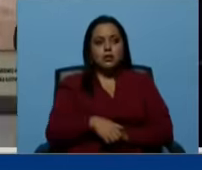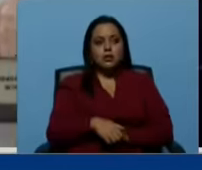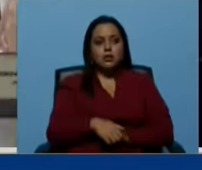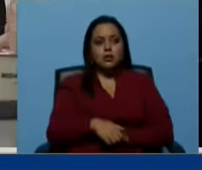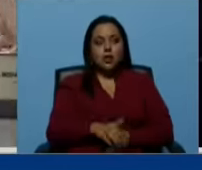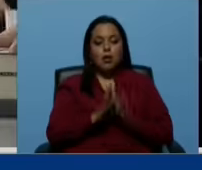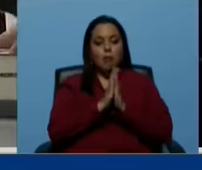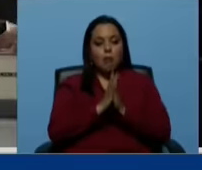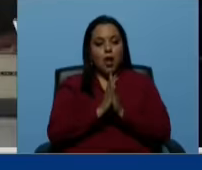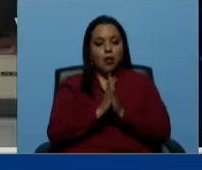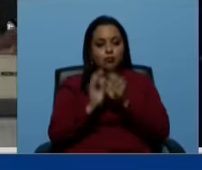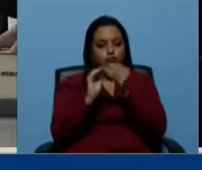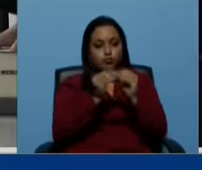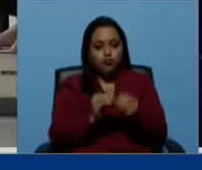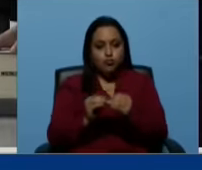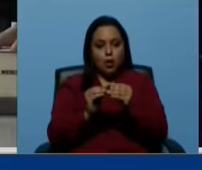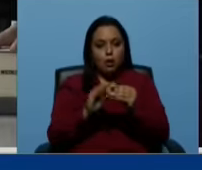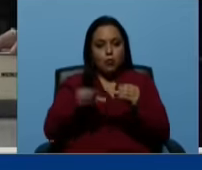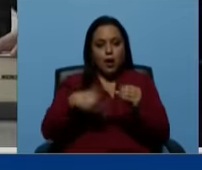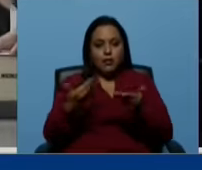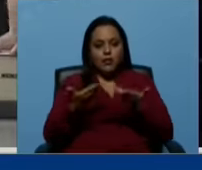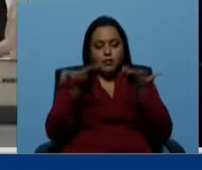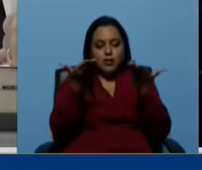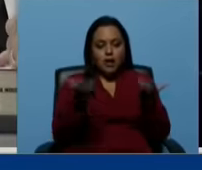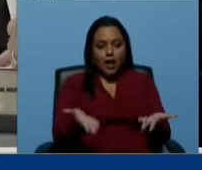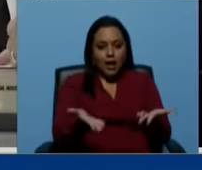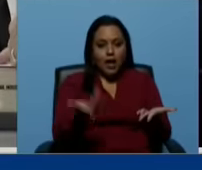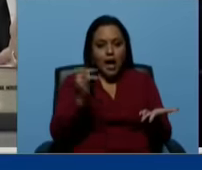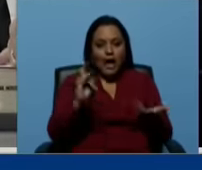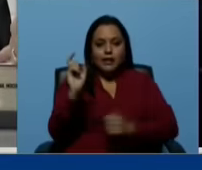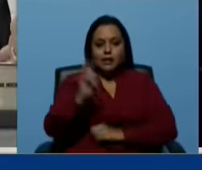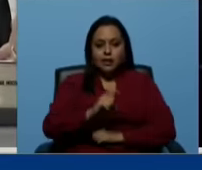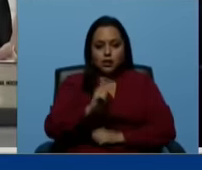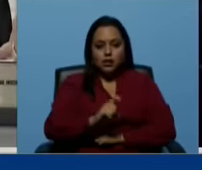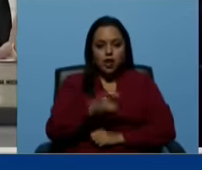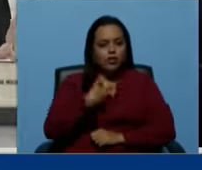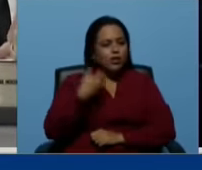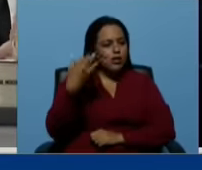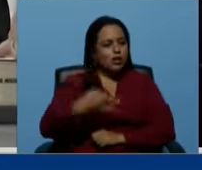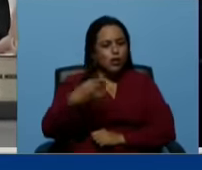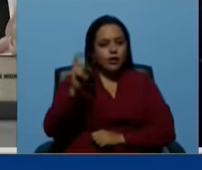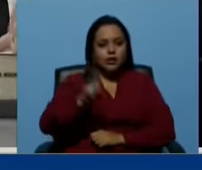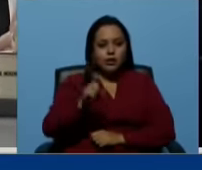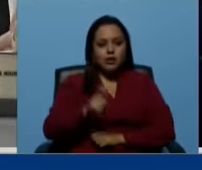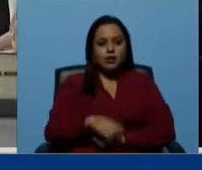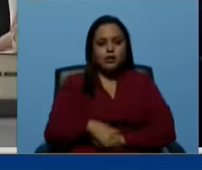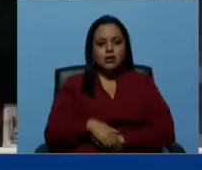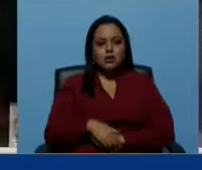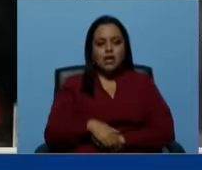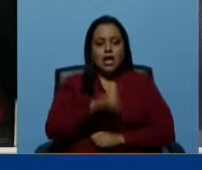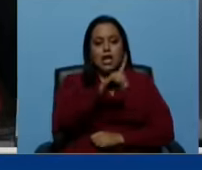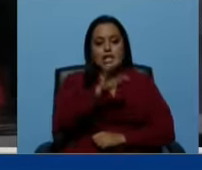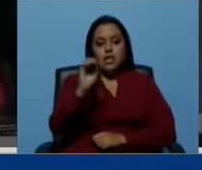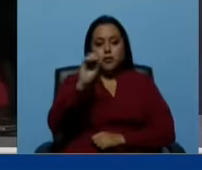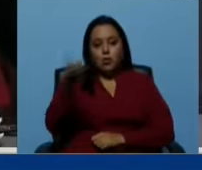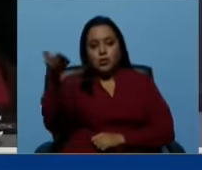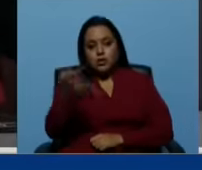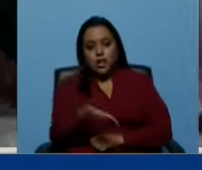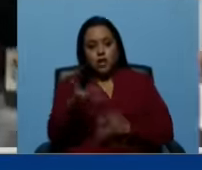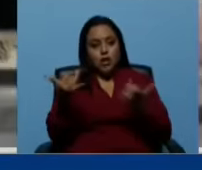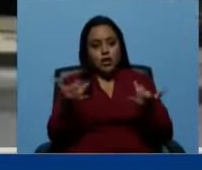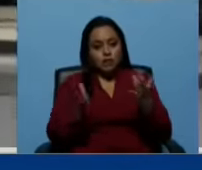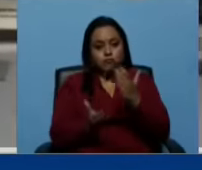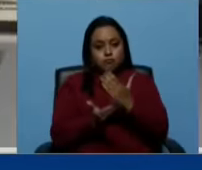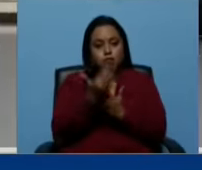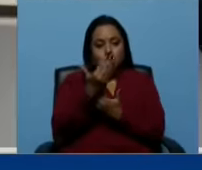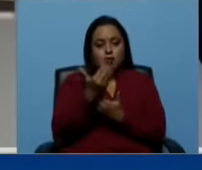preparen para que entreguemos, si así es requerido, como estoy seguro que será, el 100% de las actas que